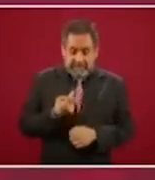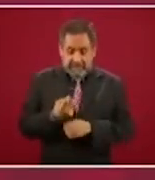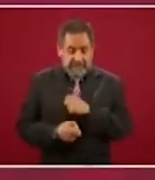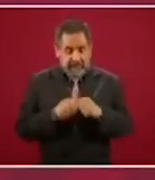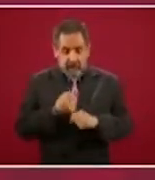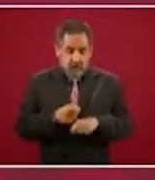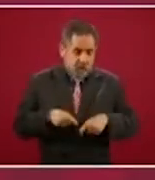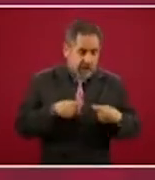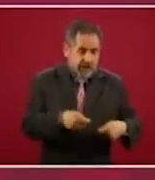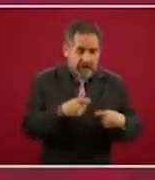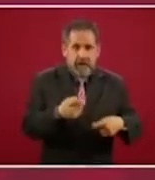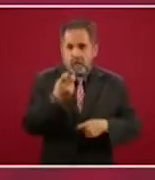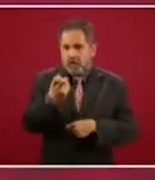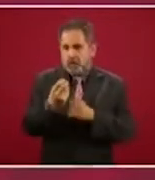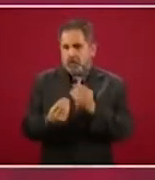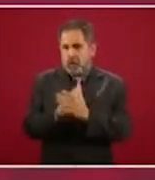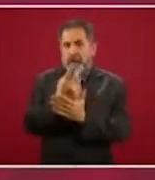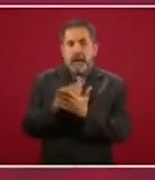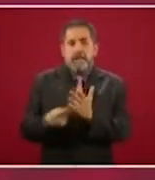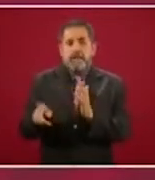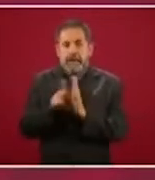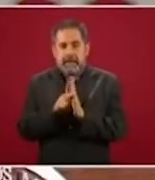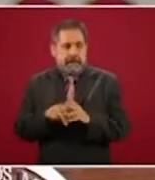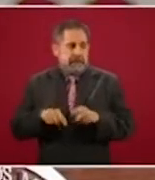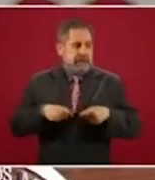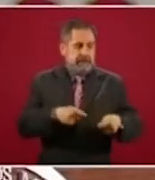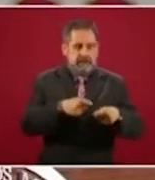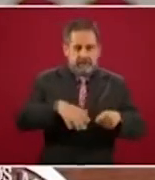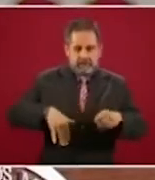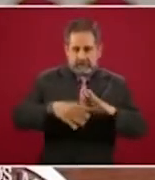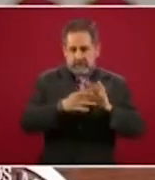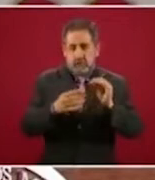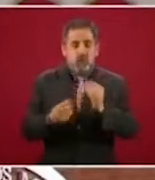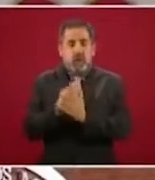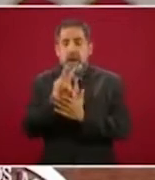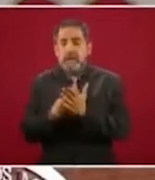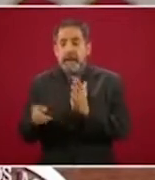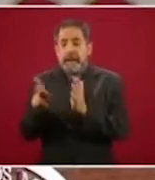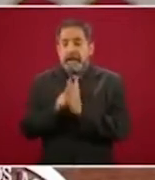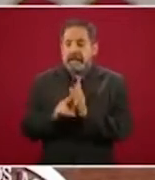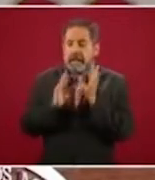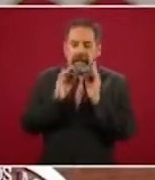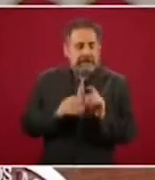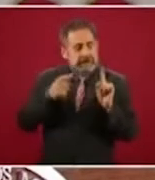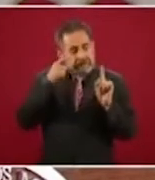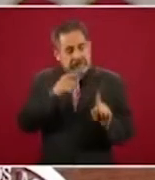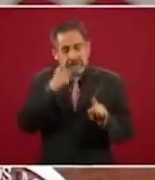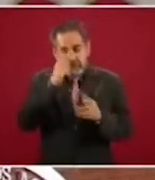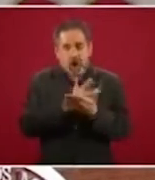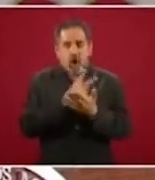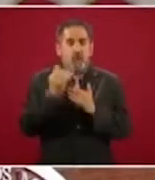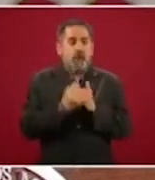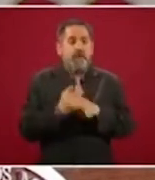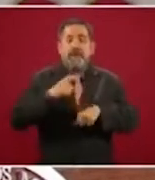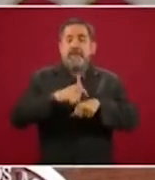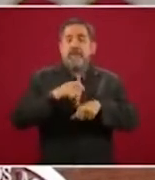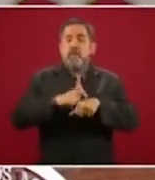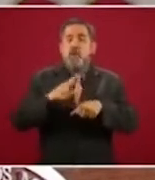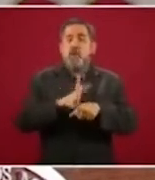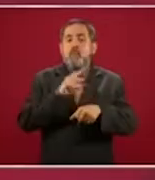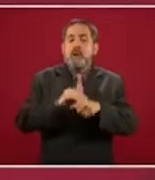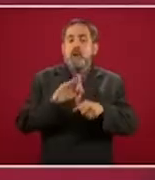para eso son estas nuevas plazas de las que se hablaba estas nuevas plazas son específicas para el programa de tiempo completo